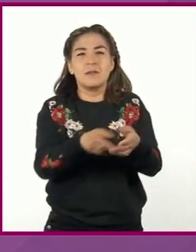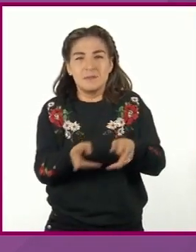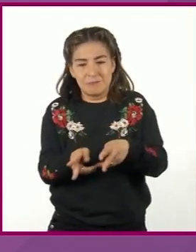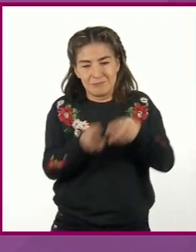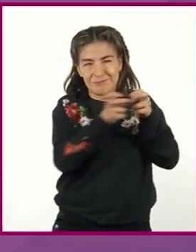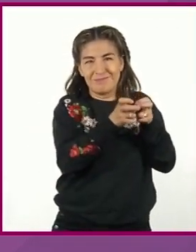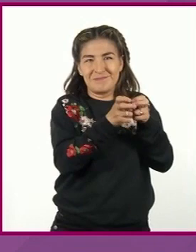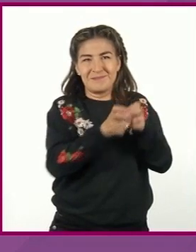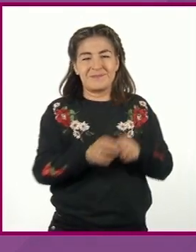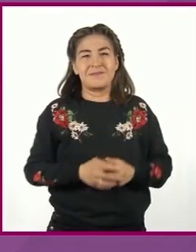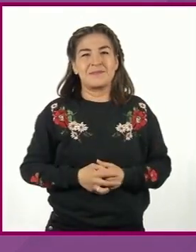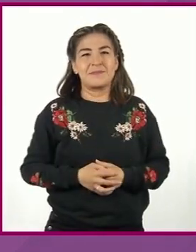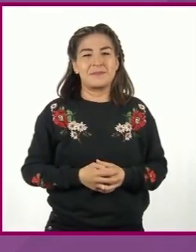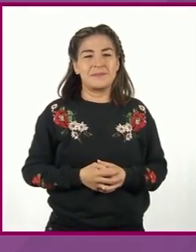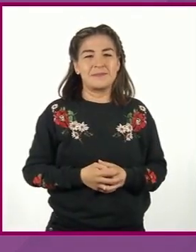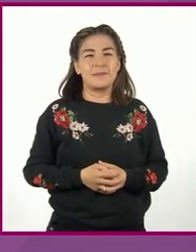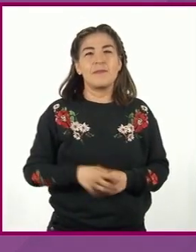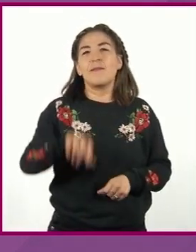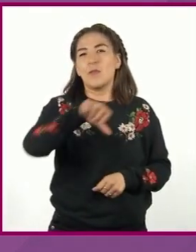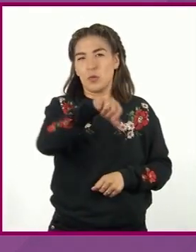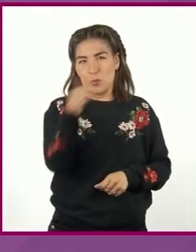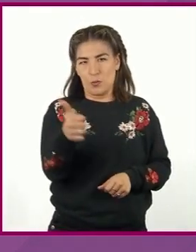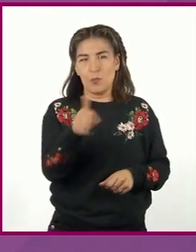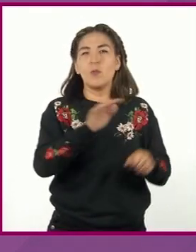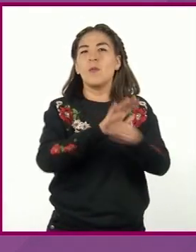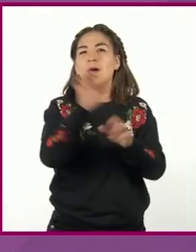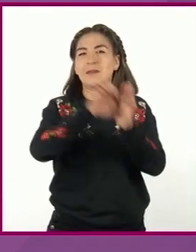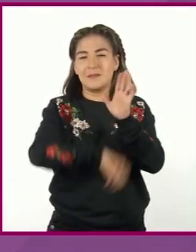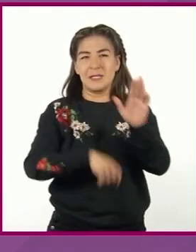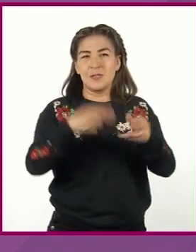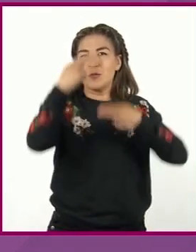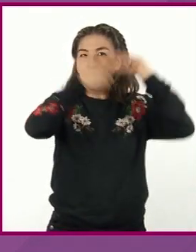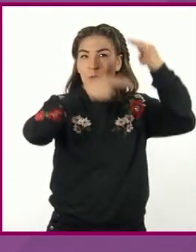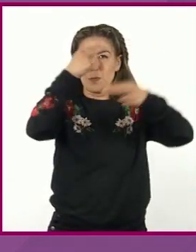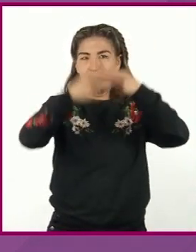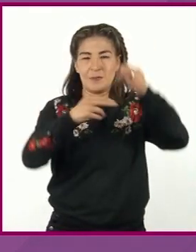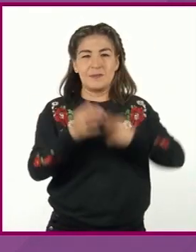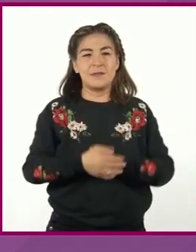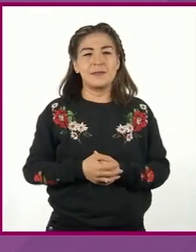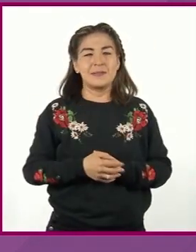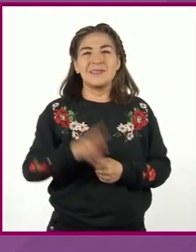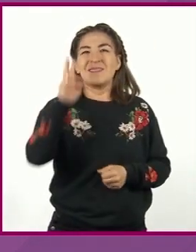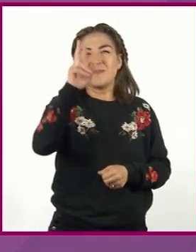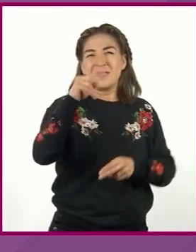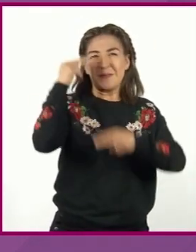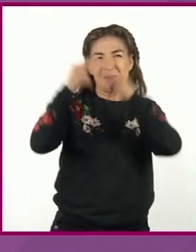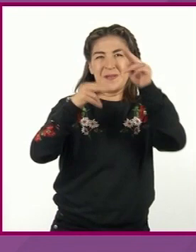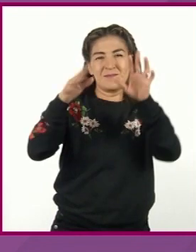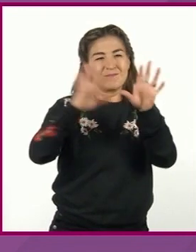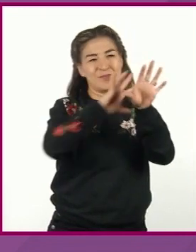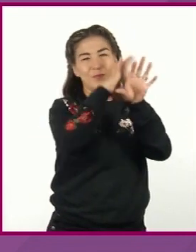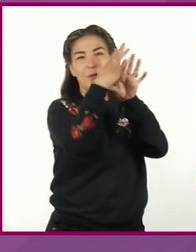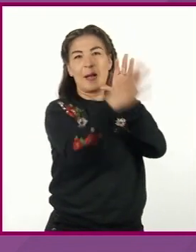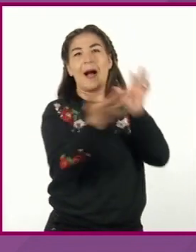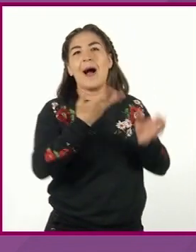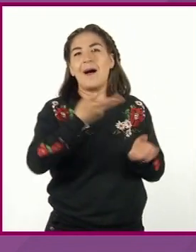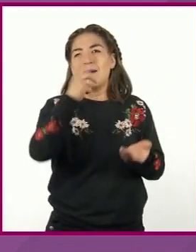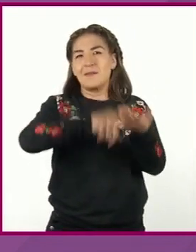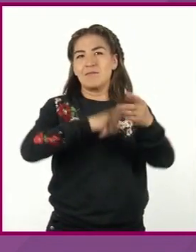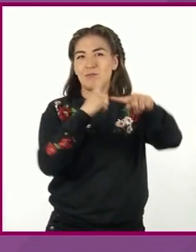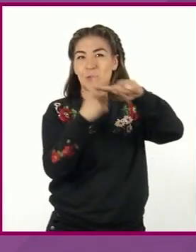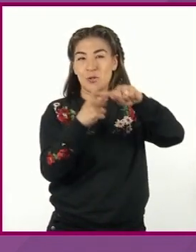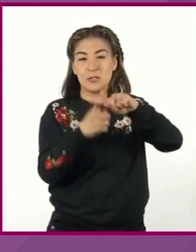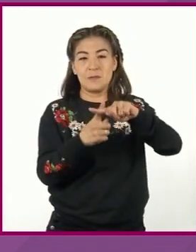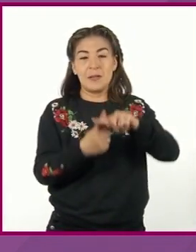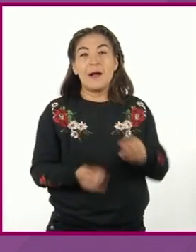peine. Otro ejemplo se presenta en las nubes. La parte superior de una nube tiene cargas positivas,